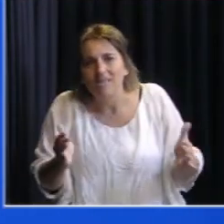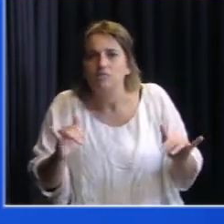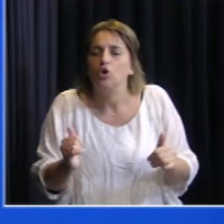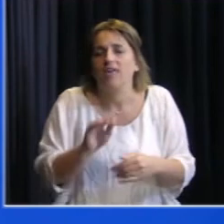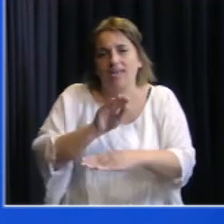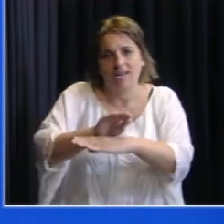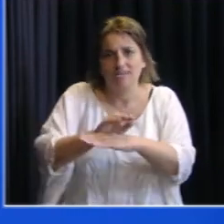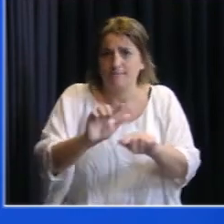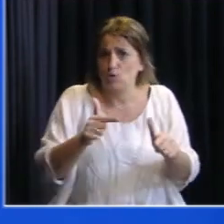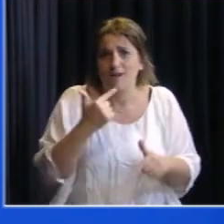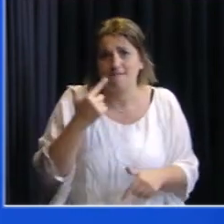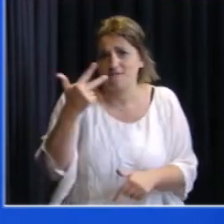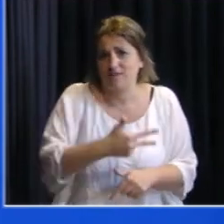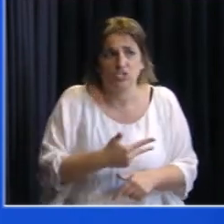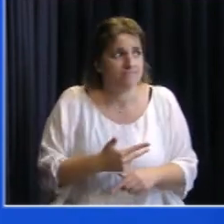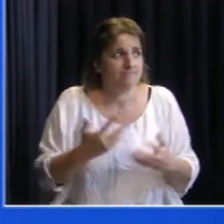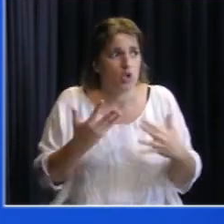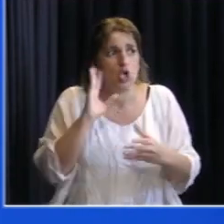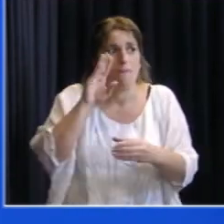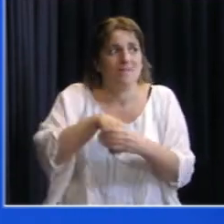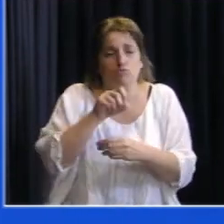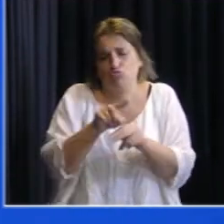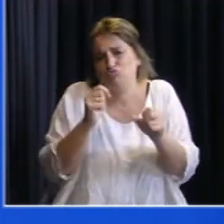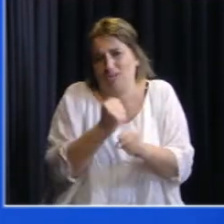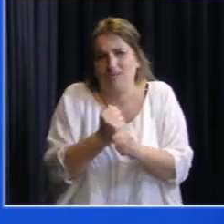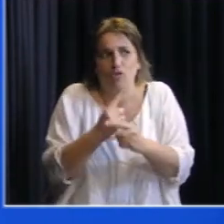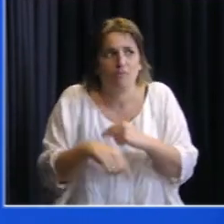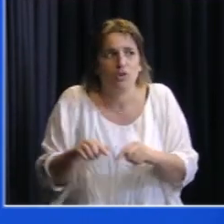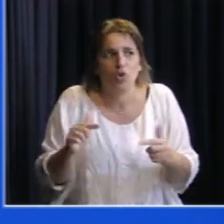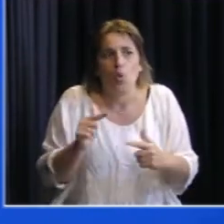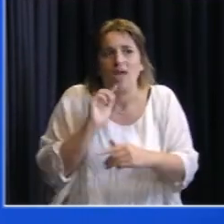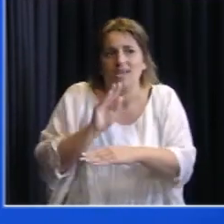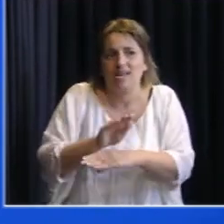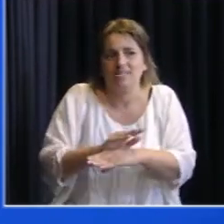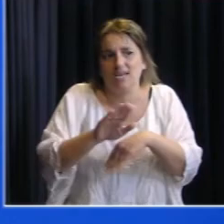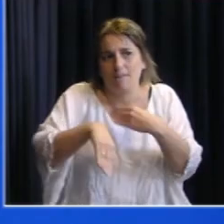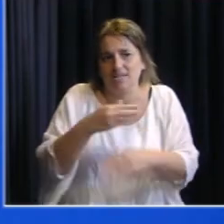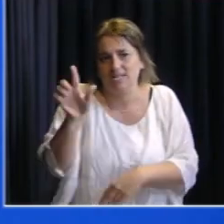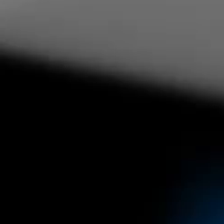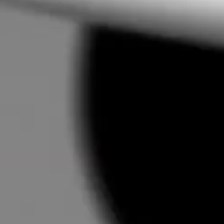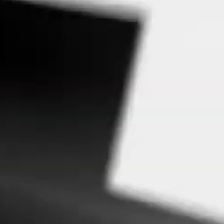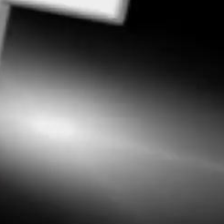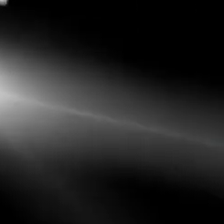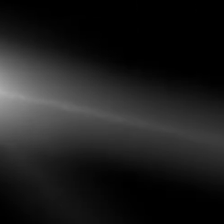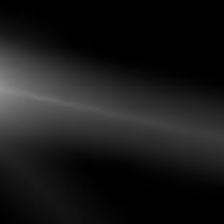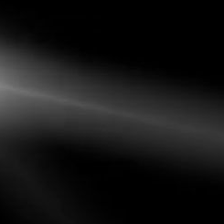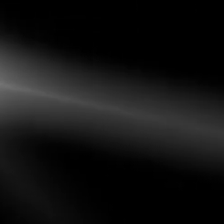clases no hay discúlpeme que me meta en su trabajo no hay clases no se vuelven a clases a partir del lunes 3